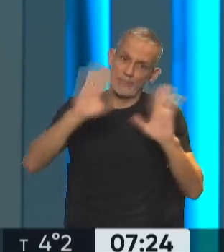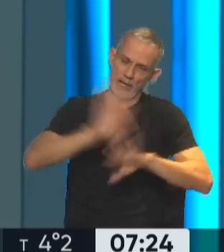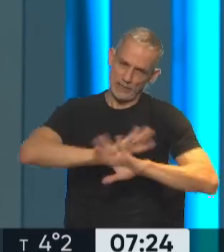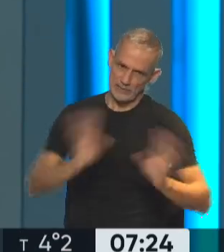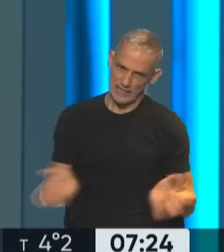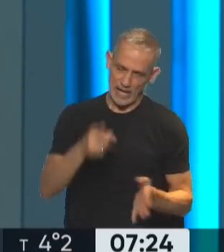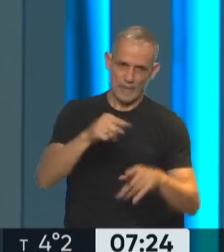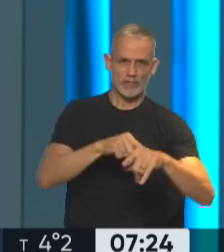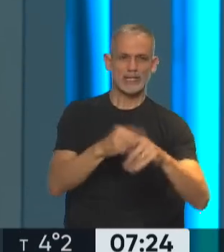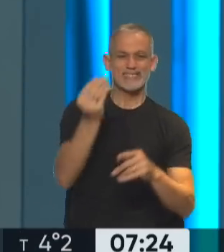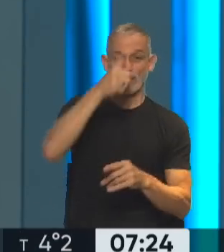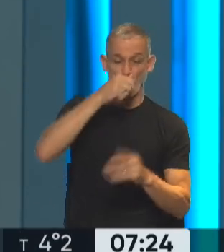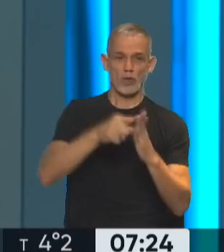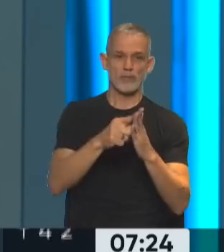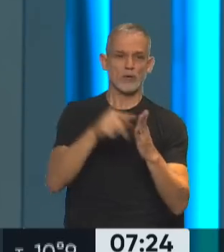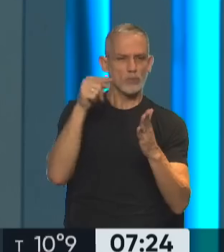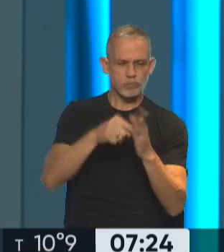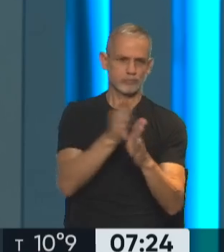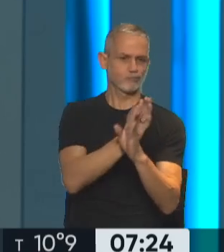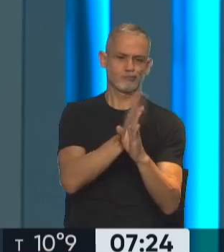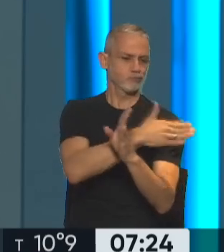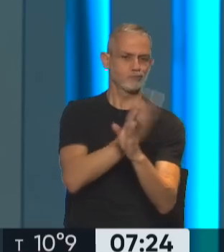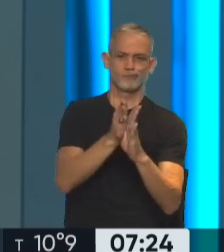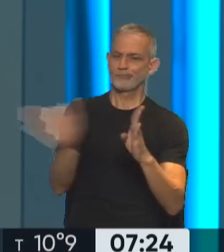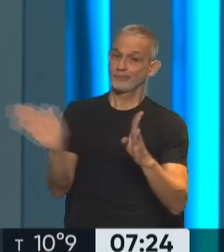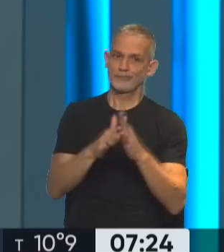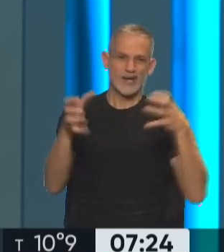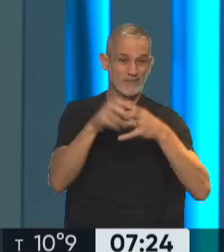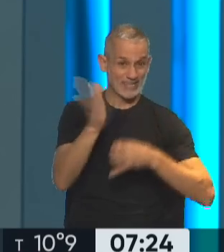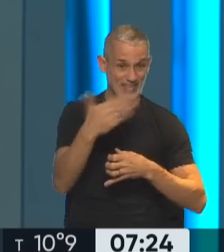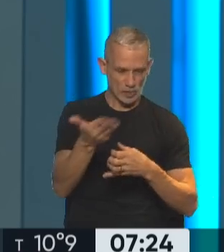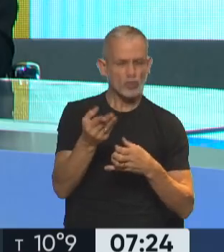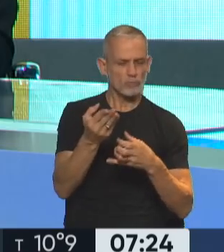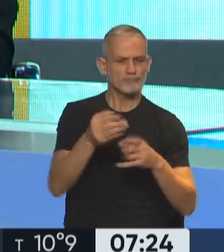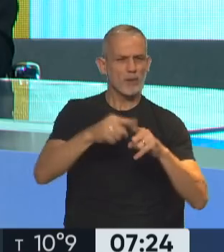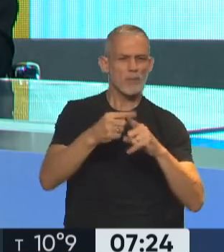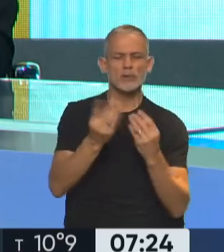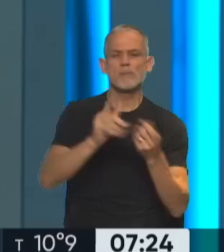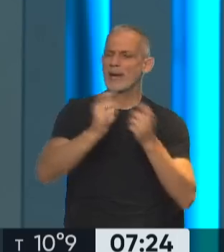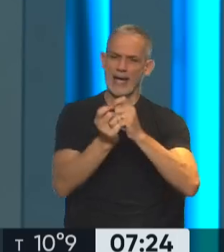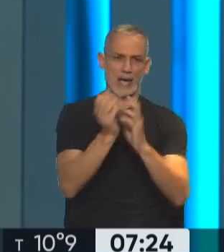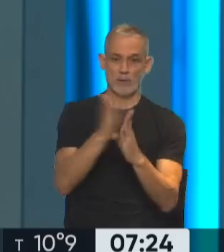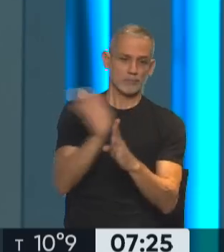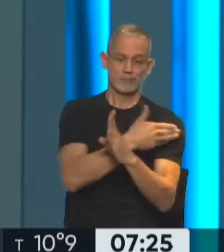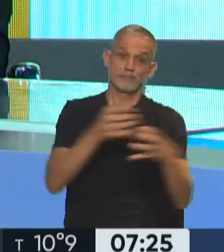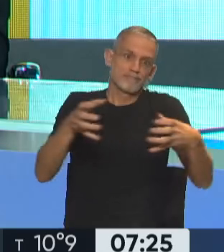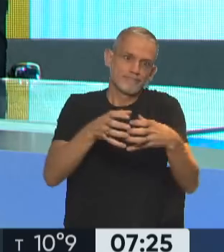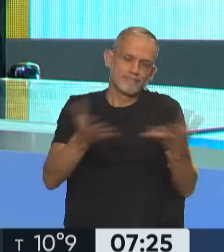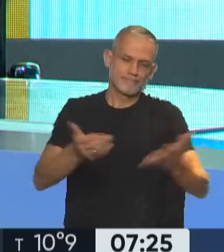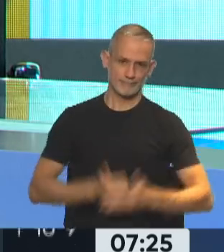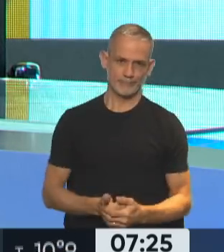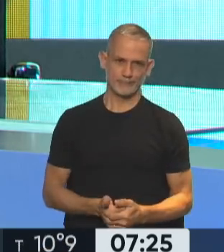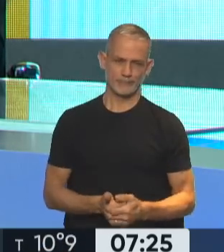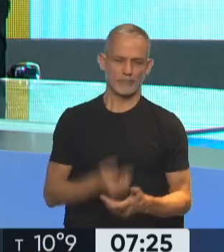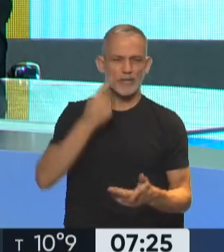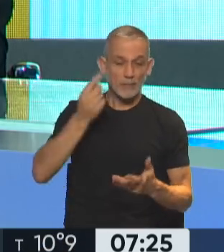es que este fin de semana hubo un punto de inflexión en el Frente de Todos como espacio político, político, pero también en la coalición Pero de vos gobierno. hablabas de repercusiones.